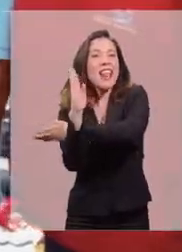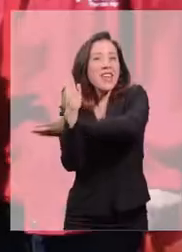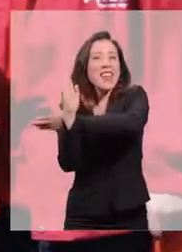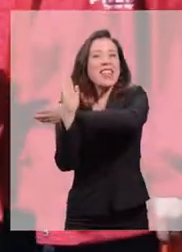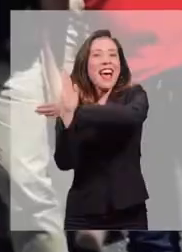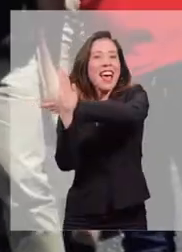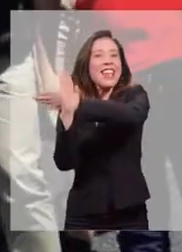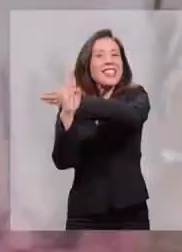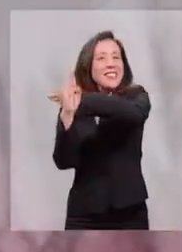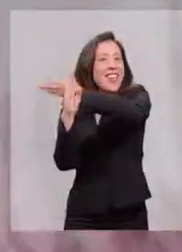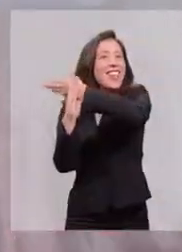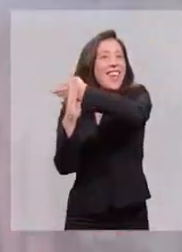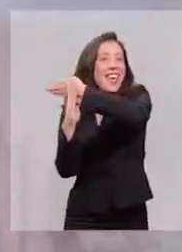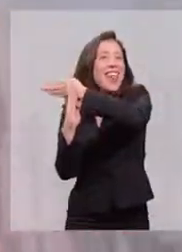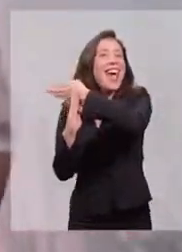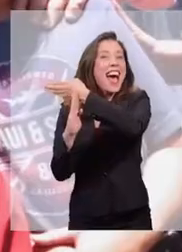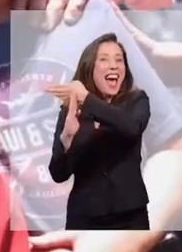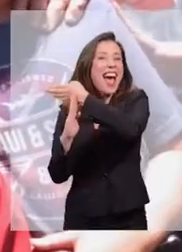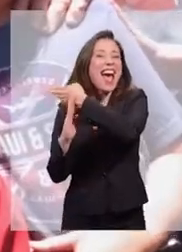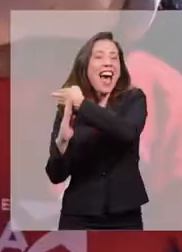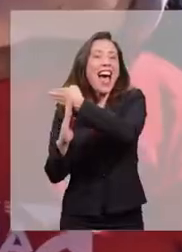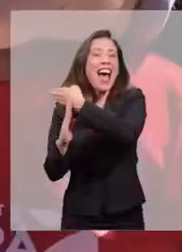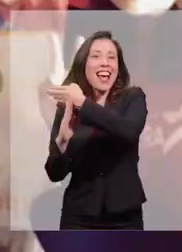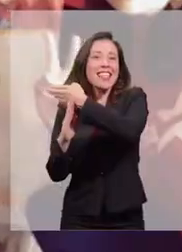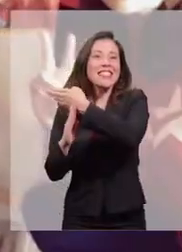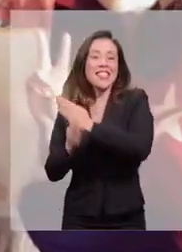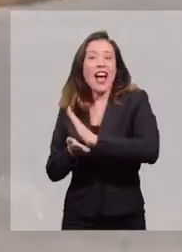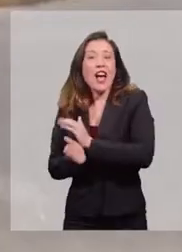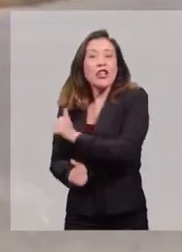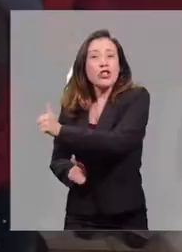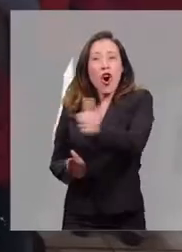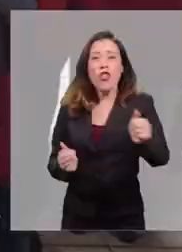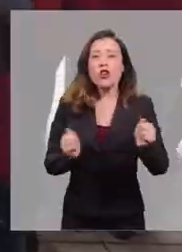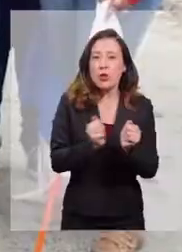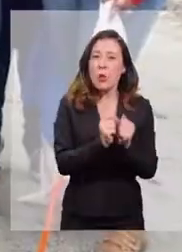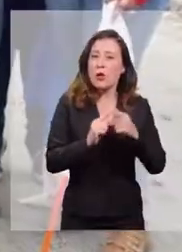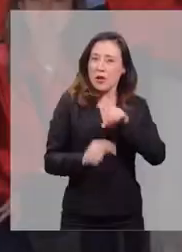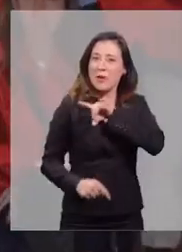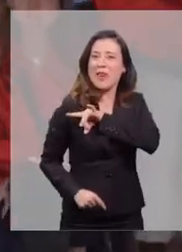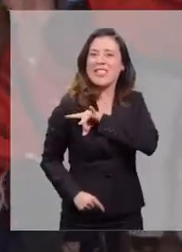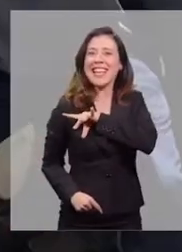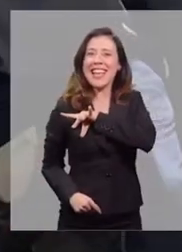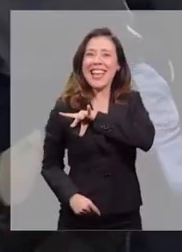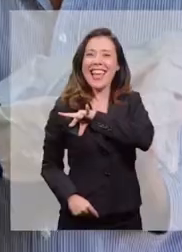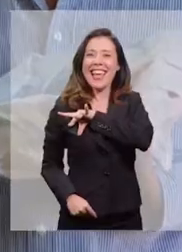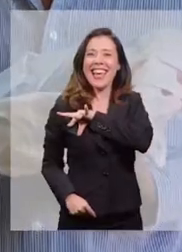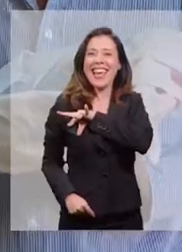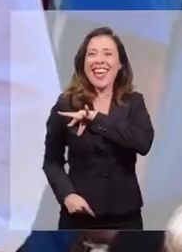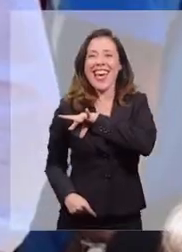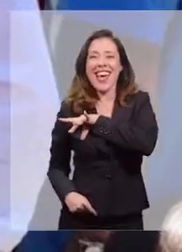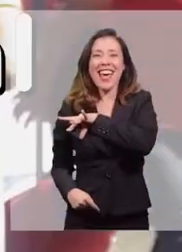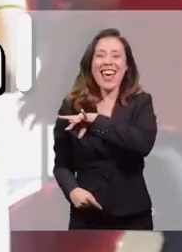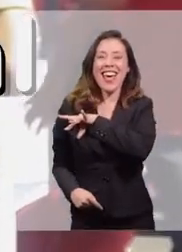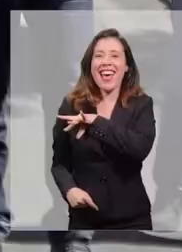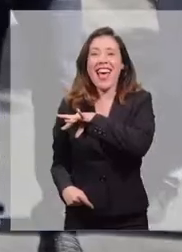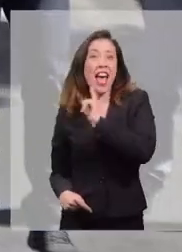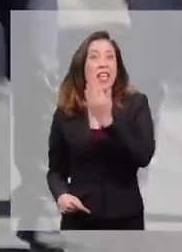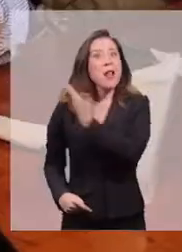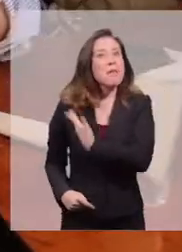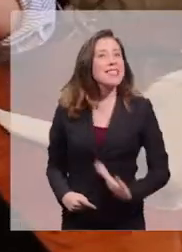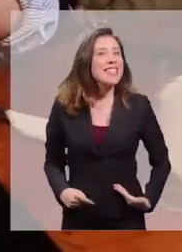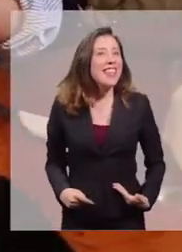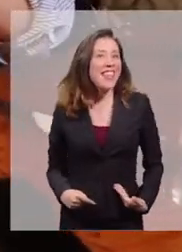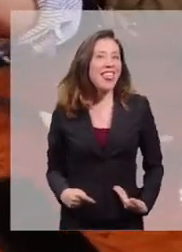45.43% del candidato izquierdista Alejandro Guille, por lo que el exmandatario asumirá nuevamente el poder el 11 de marzo de 2018.